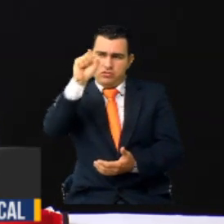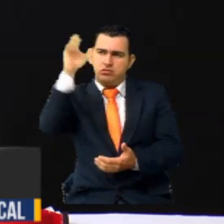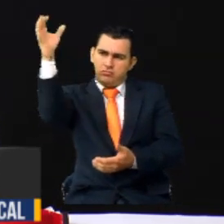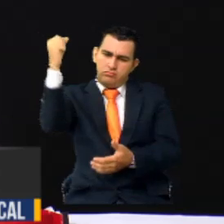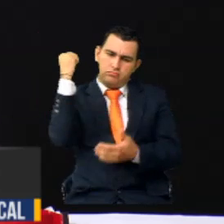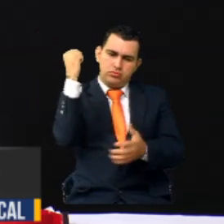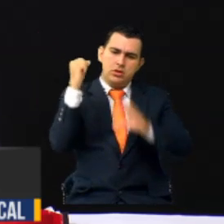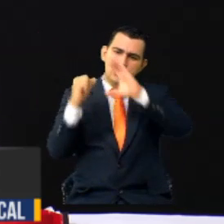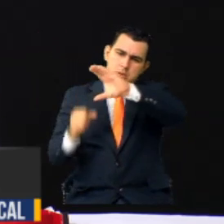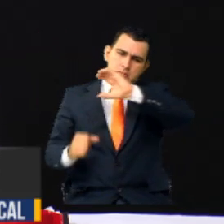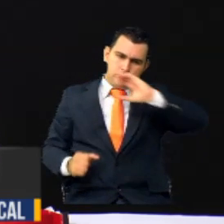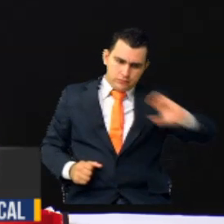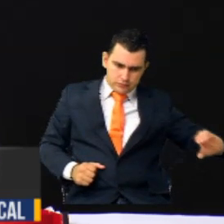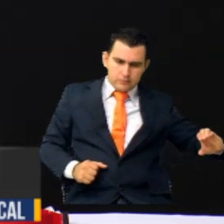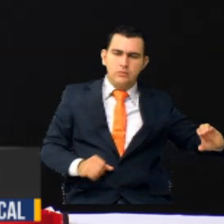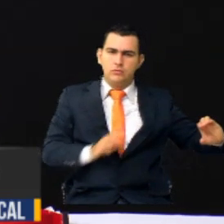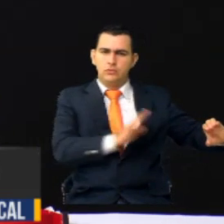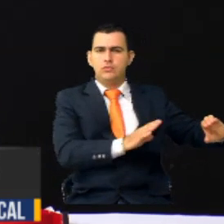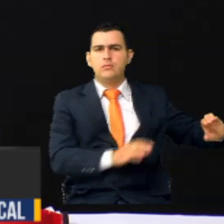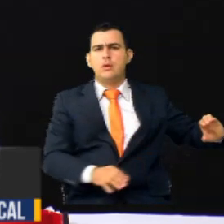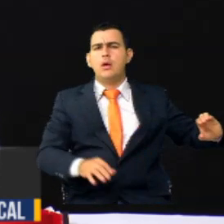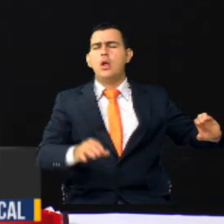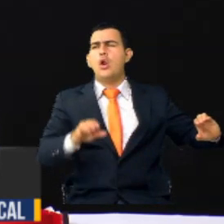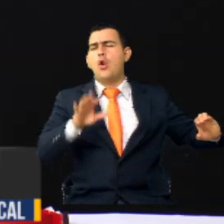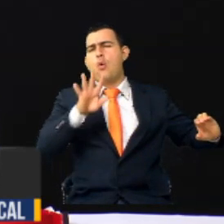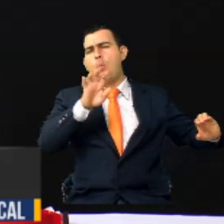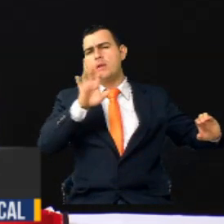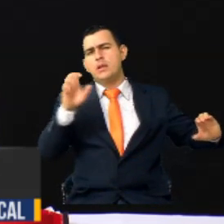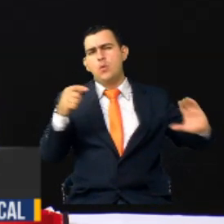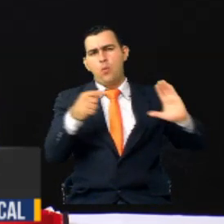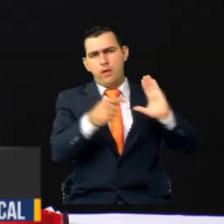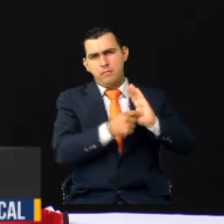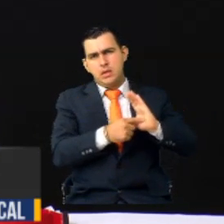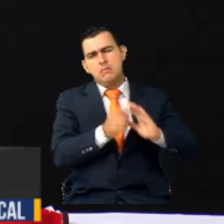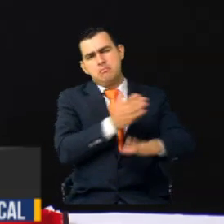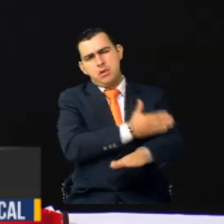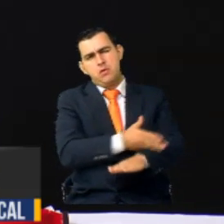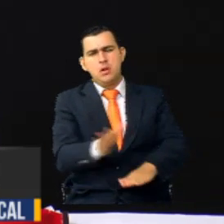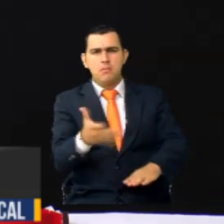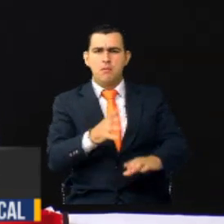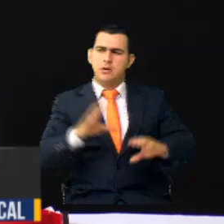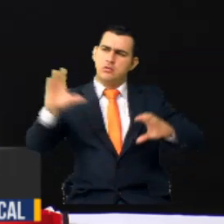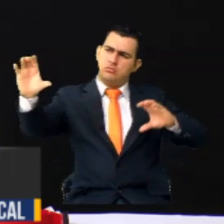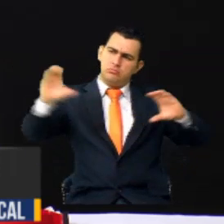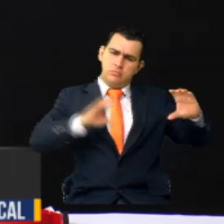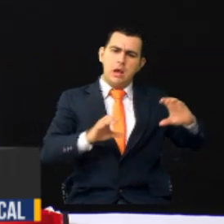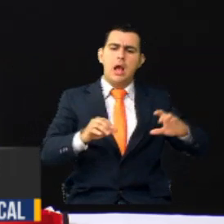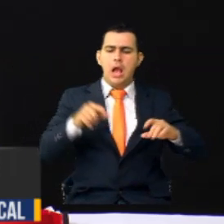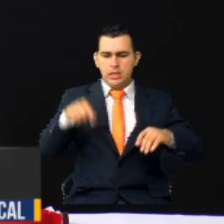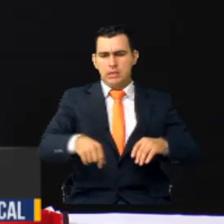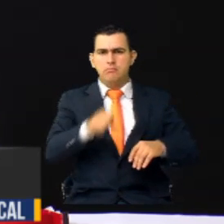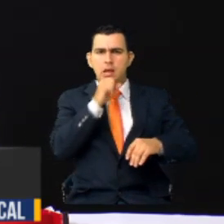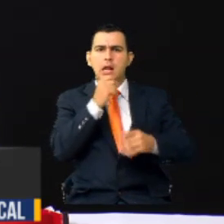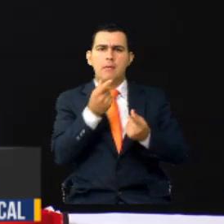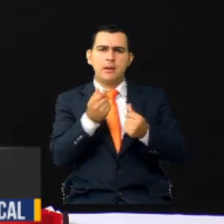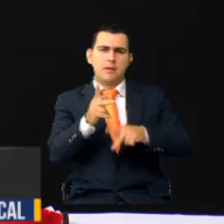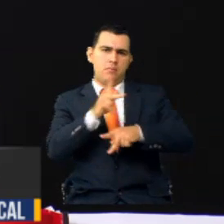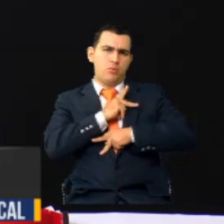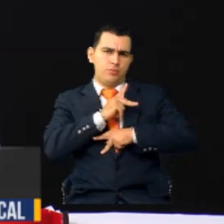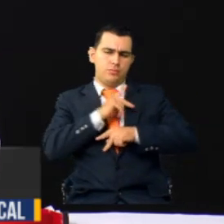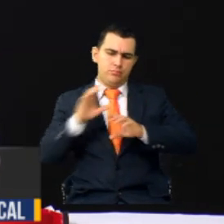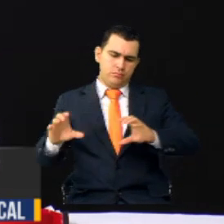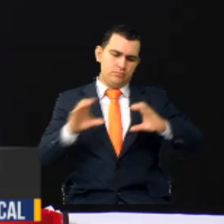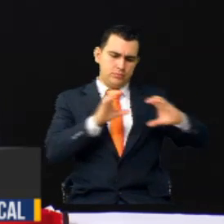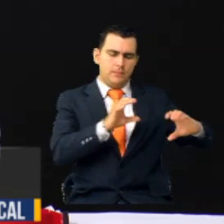llegan por el sistema general 99 mil millones de pesos aproximadamente, el resto es con recursos propios.